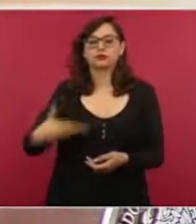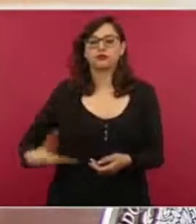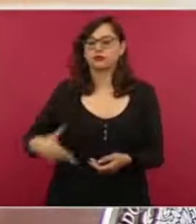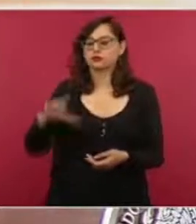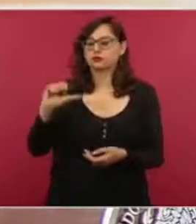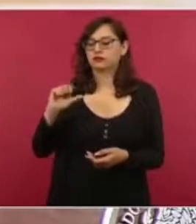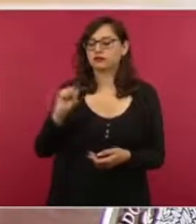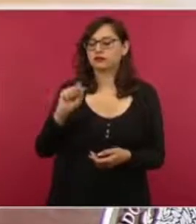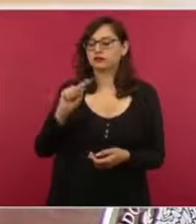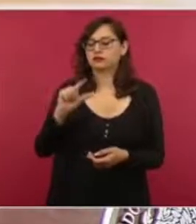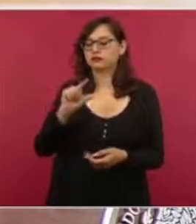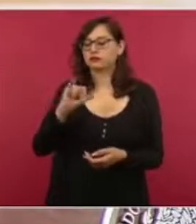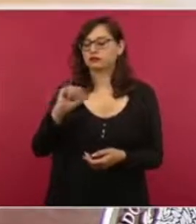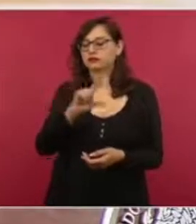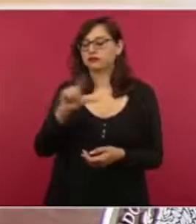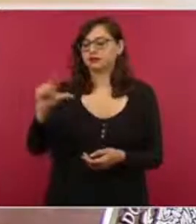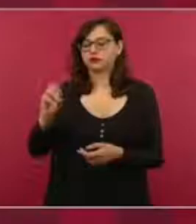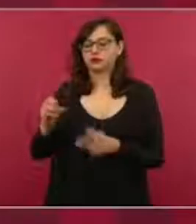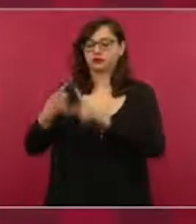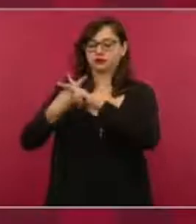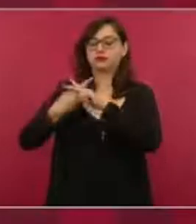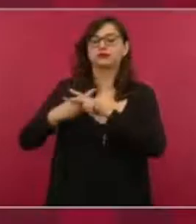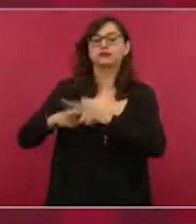tenido muchos problemas,